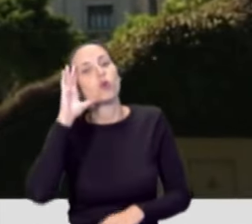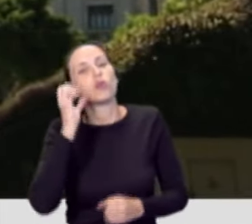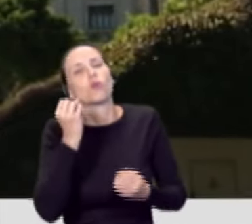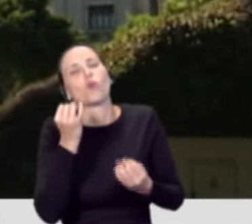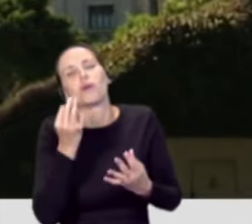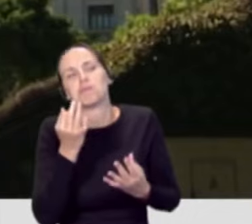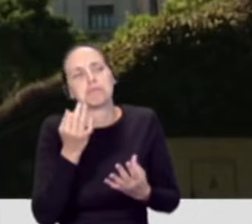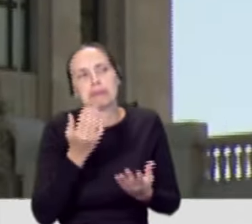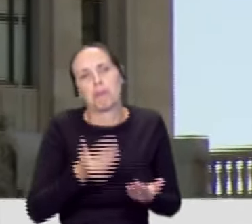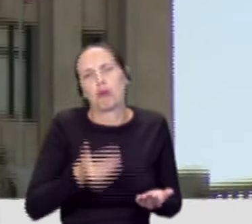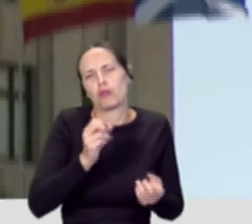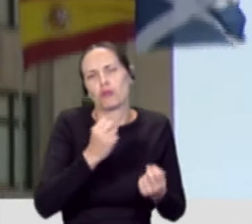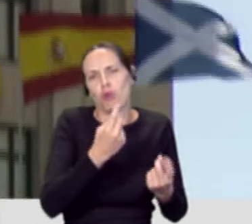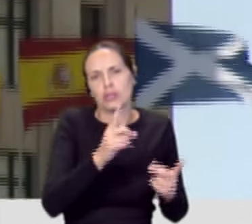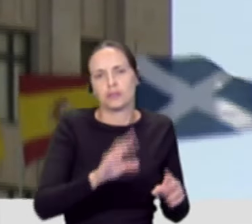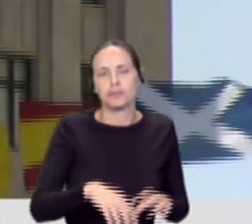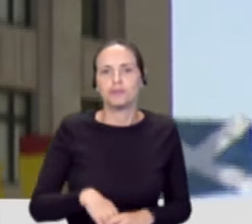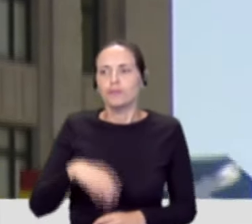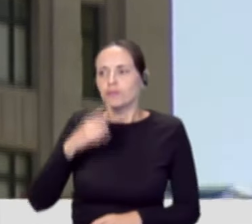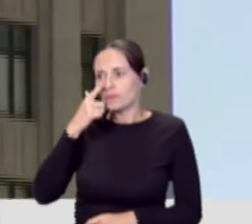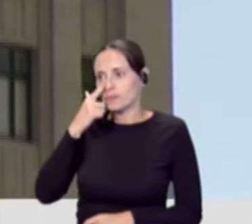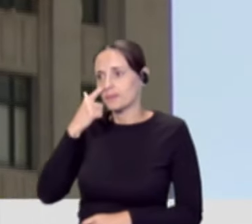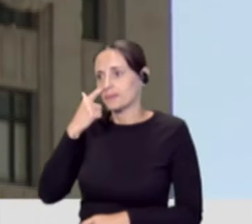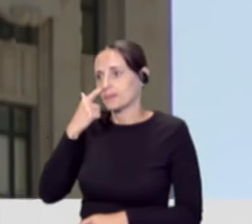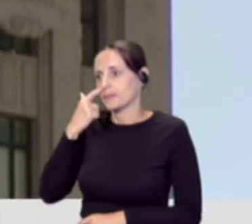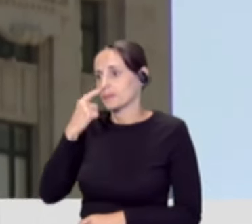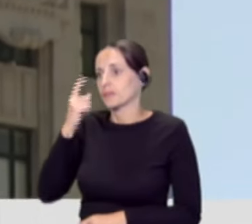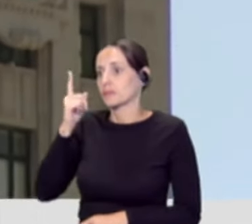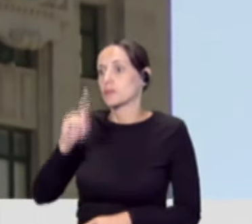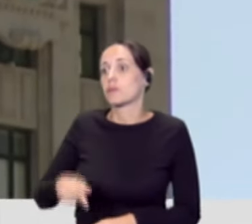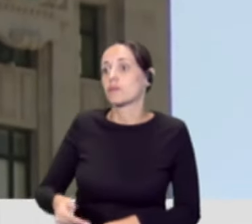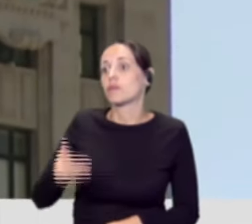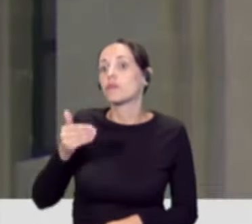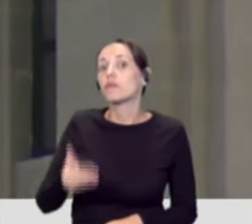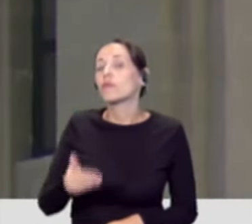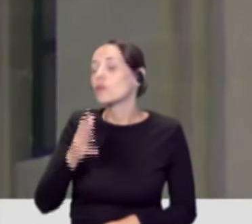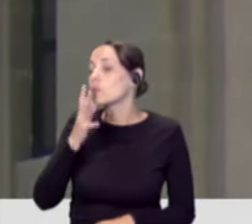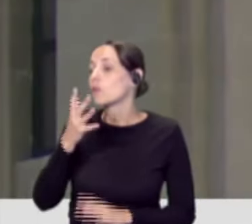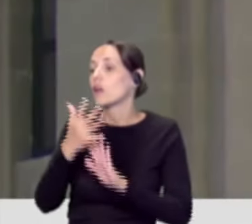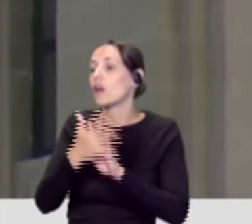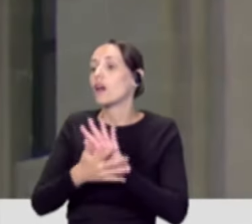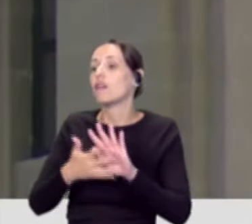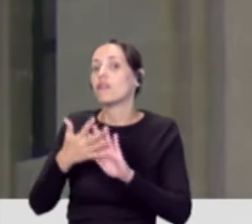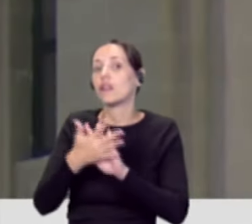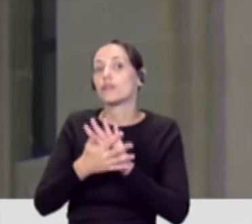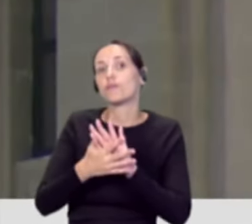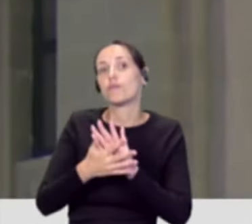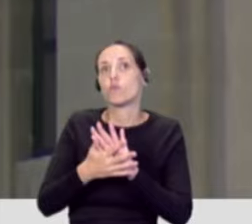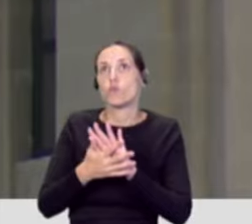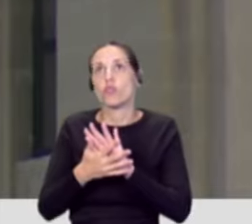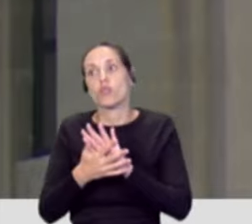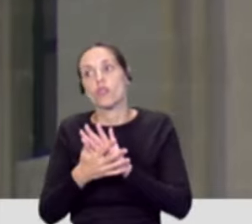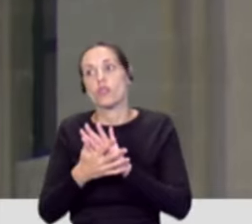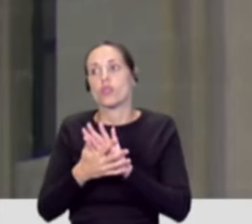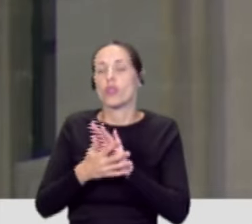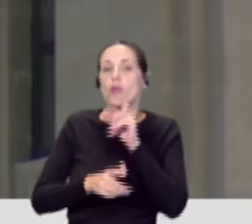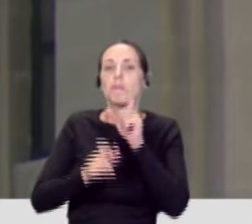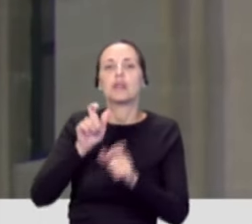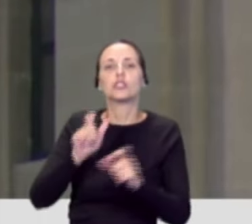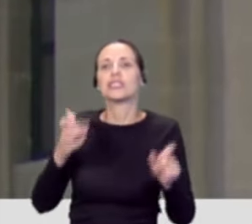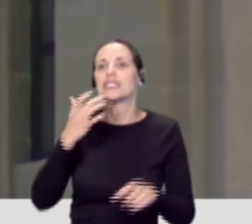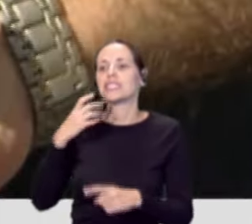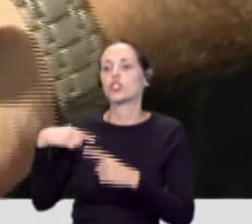¿vale? Sí que es importante también pues, que se hace mención a los que tienen pues, rutinas